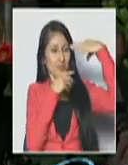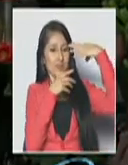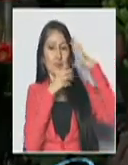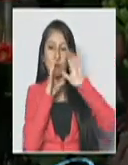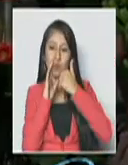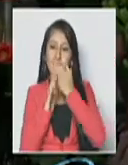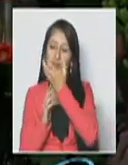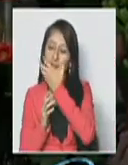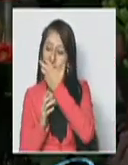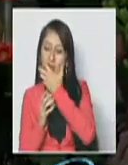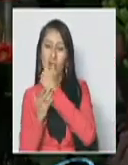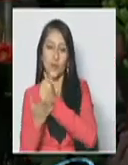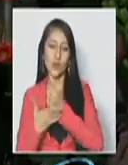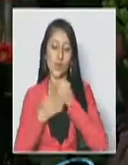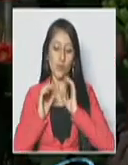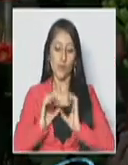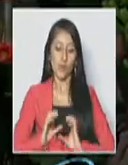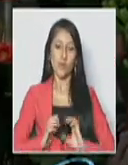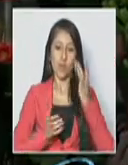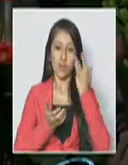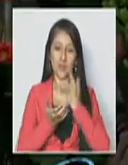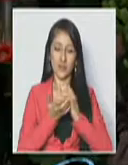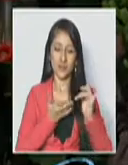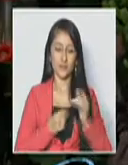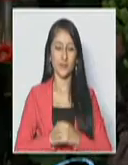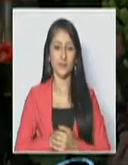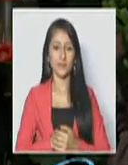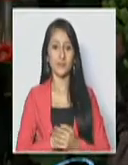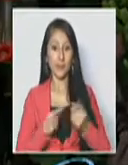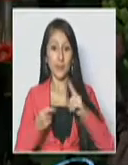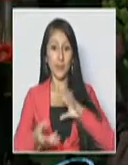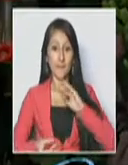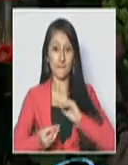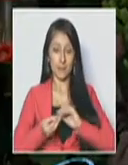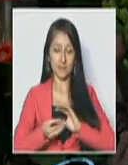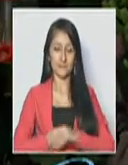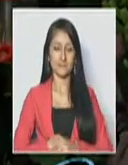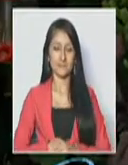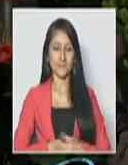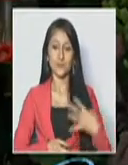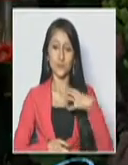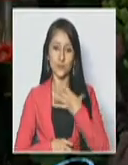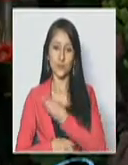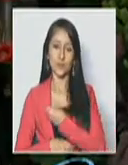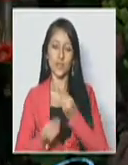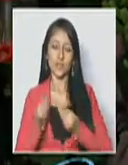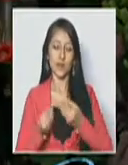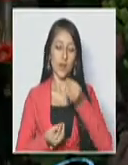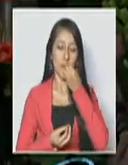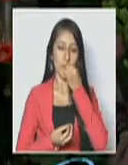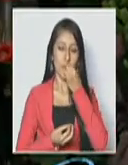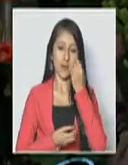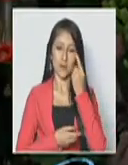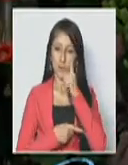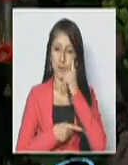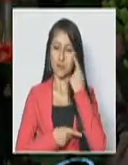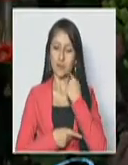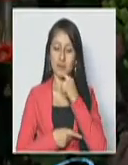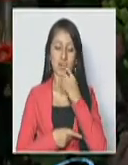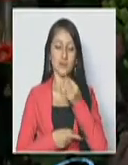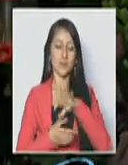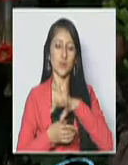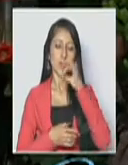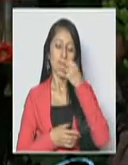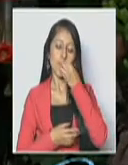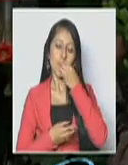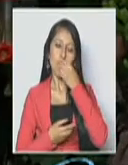procesos de limpieza del cuerpo y adicionalmente a esto nosotros hacemos la dieta y el ayuno y los